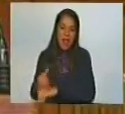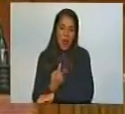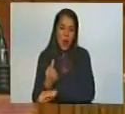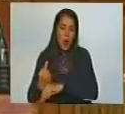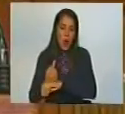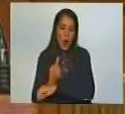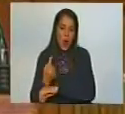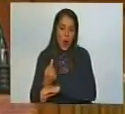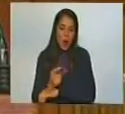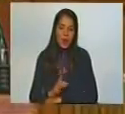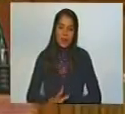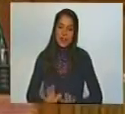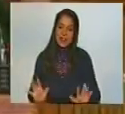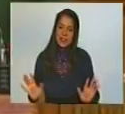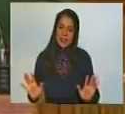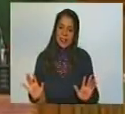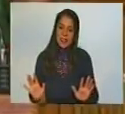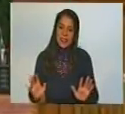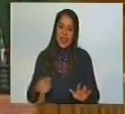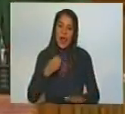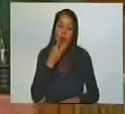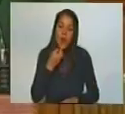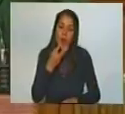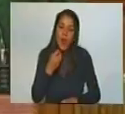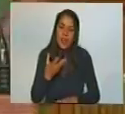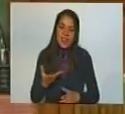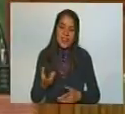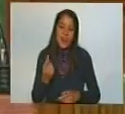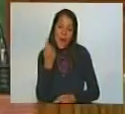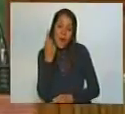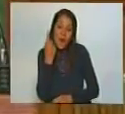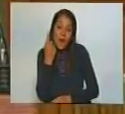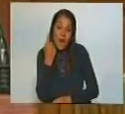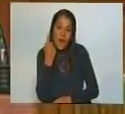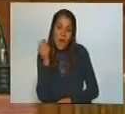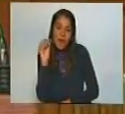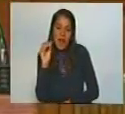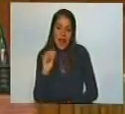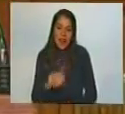Entonces, bueno, un cuento más, pues, nada más, uno.